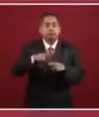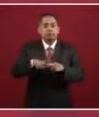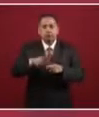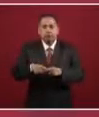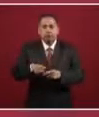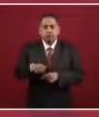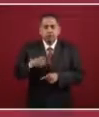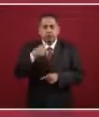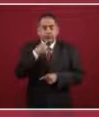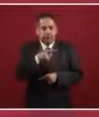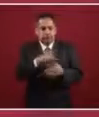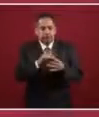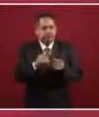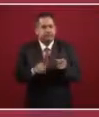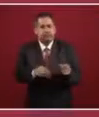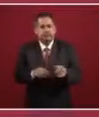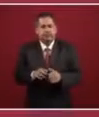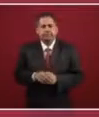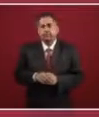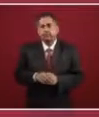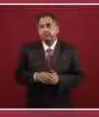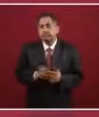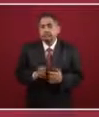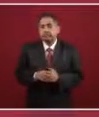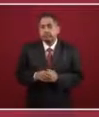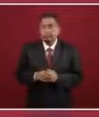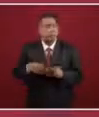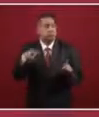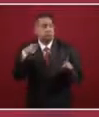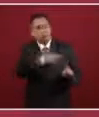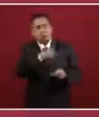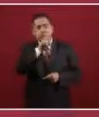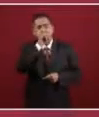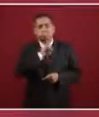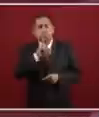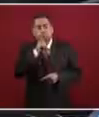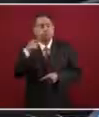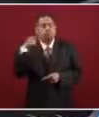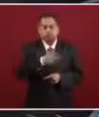le dicen de que está mintiendo.